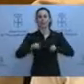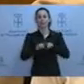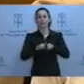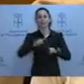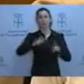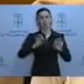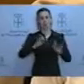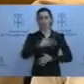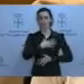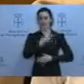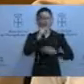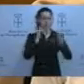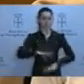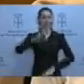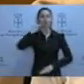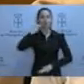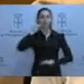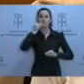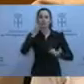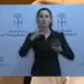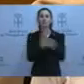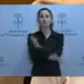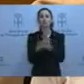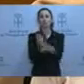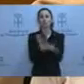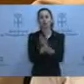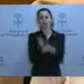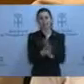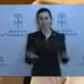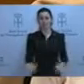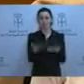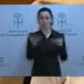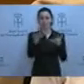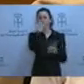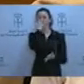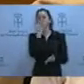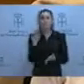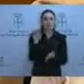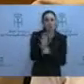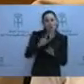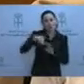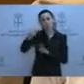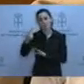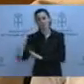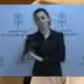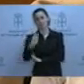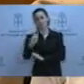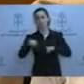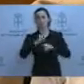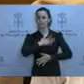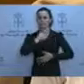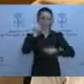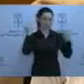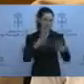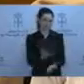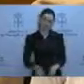Navia. Y entre los objetivos ya define proyectar y promover la imagen exterior del parque histórico y incide una vez